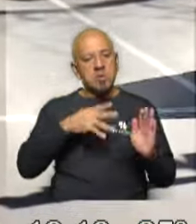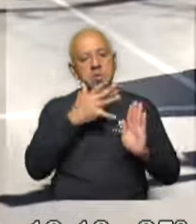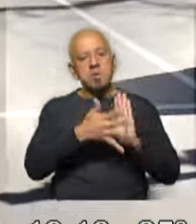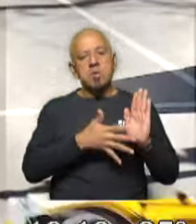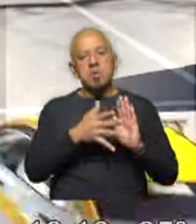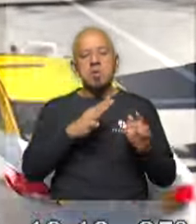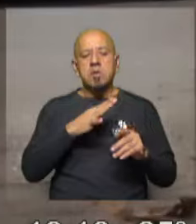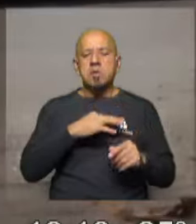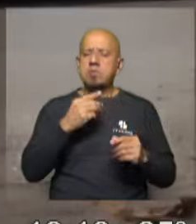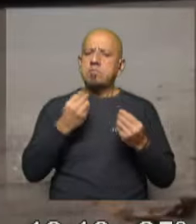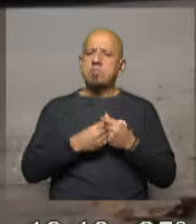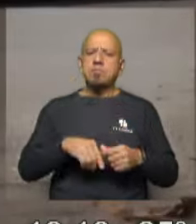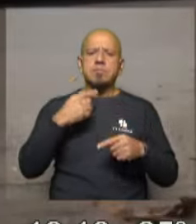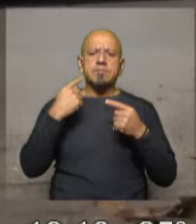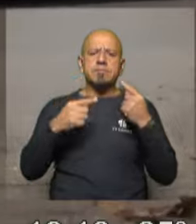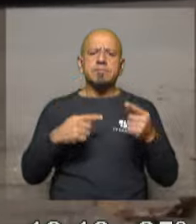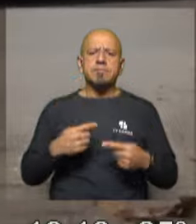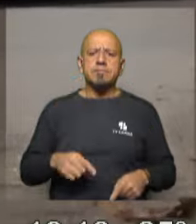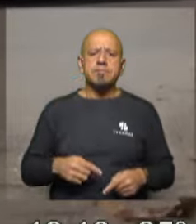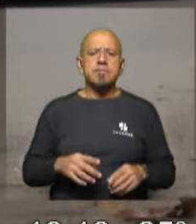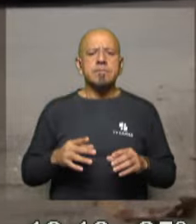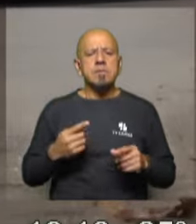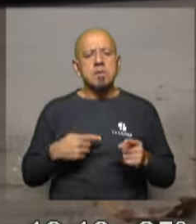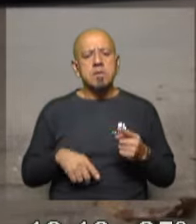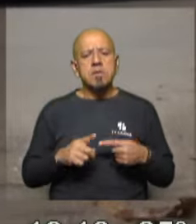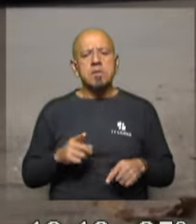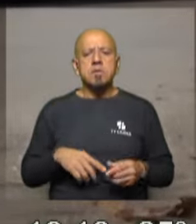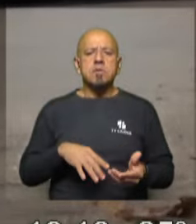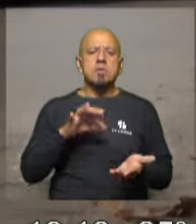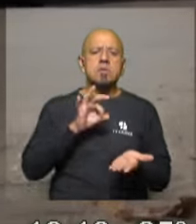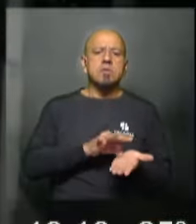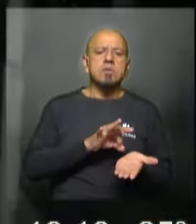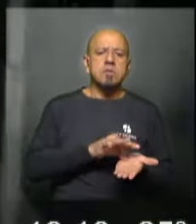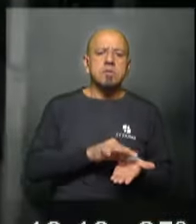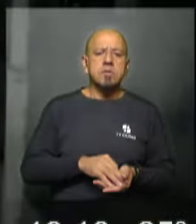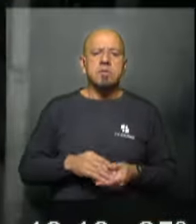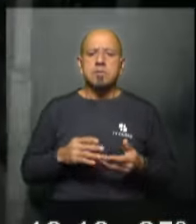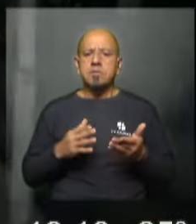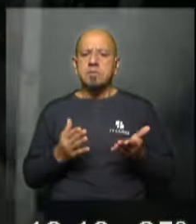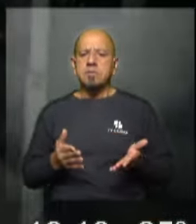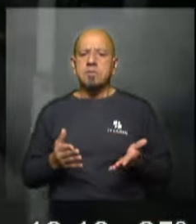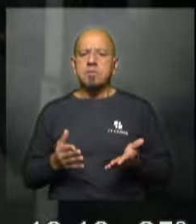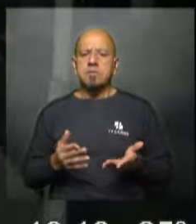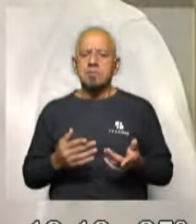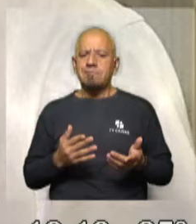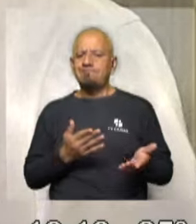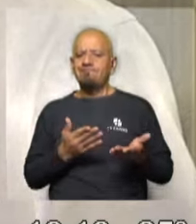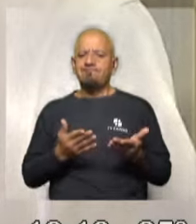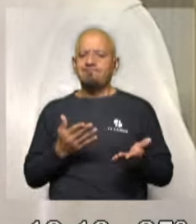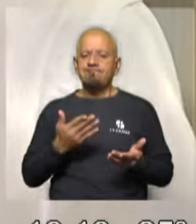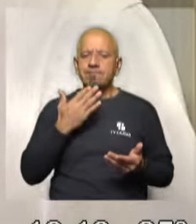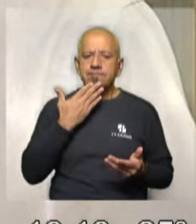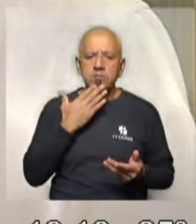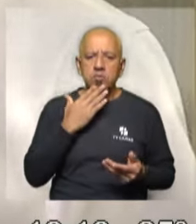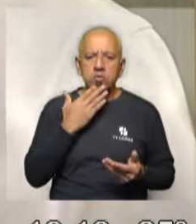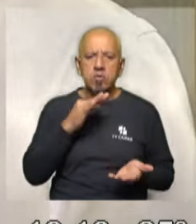Tenemos muchos criterios diferentes y eso hace que el sistema descrea del propio sistema. Entonces lo que